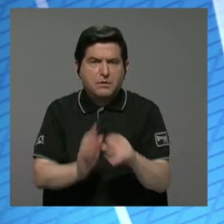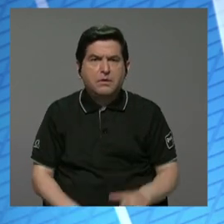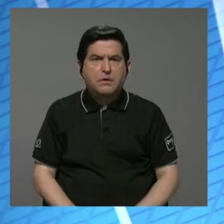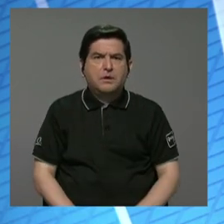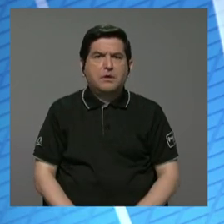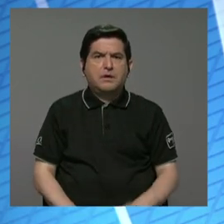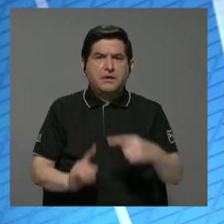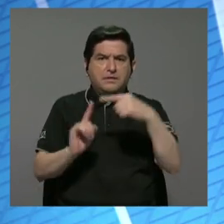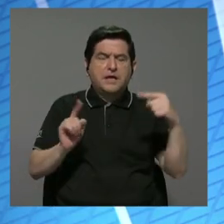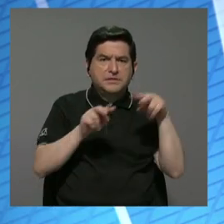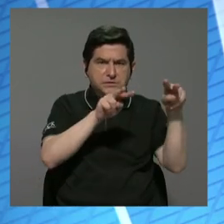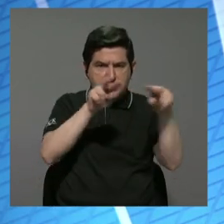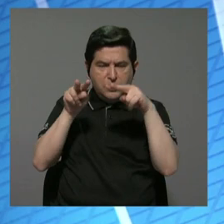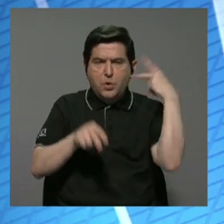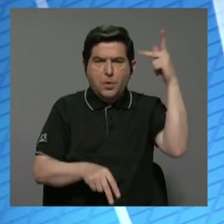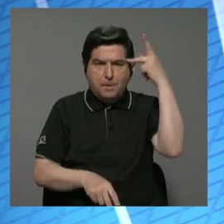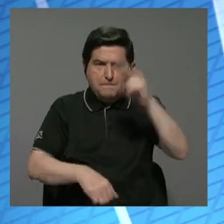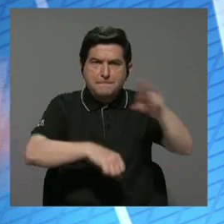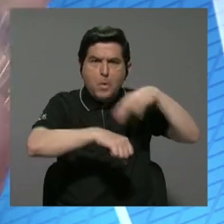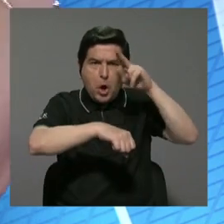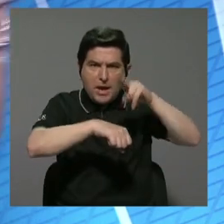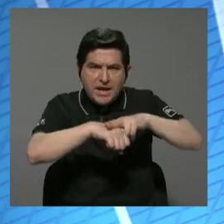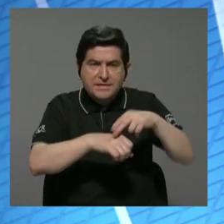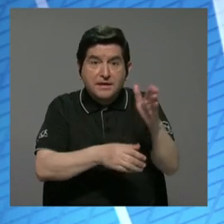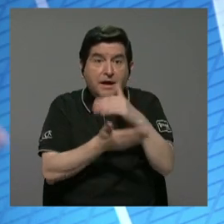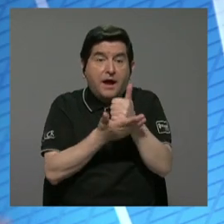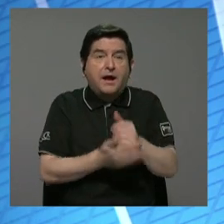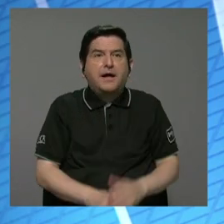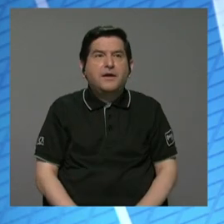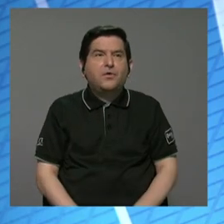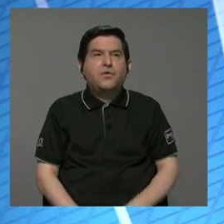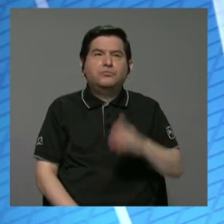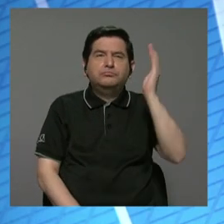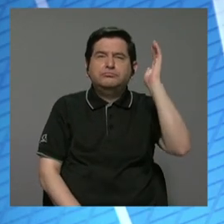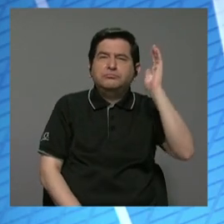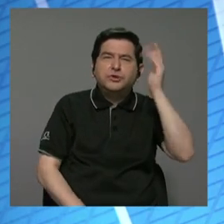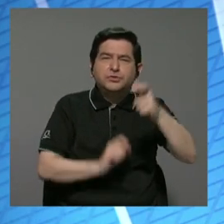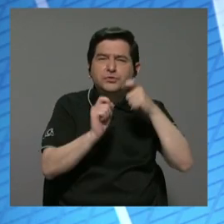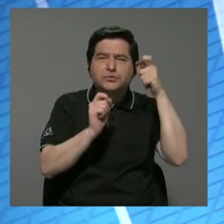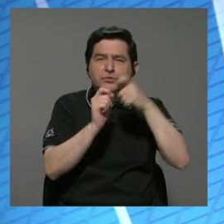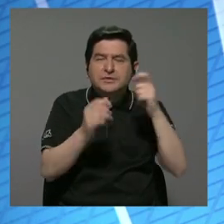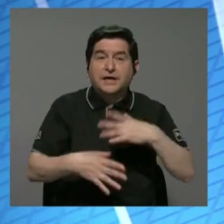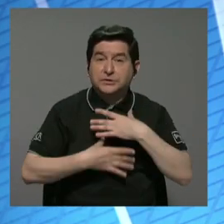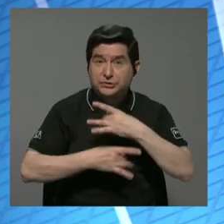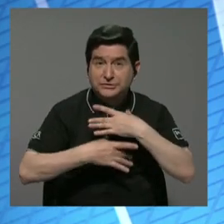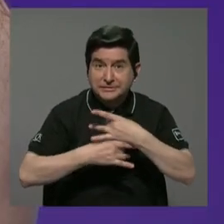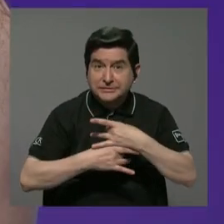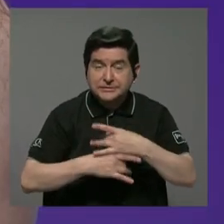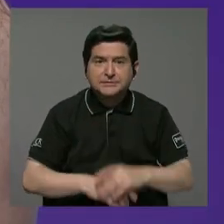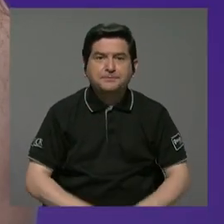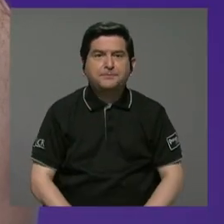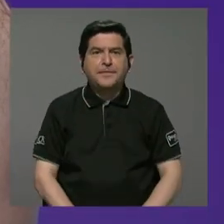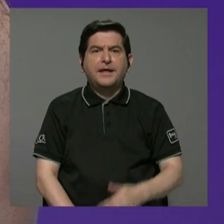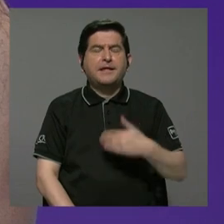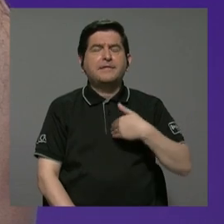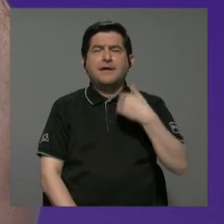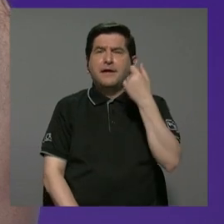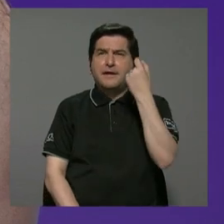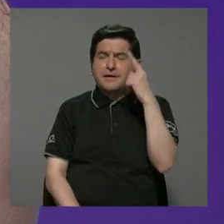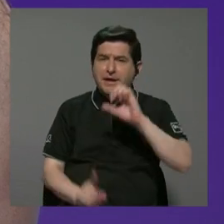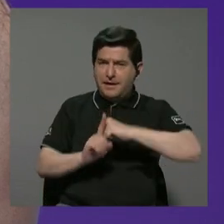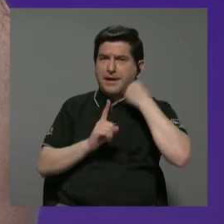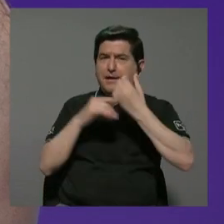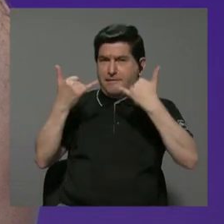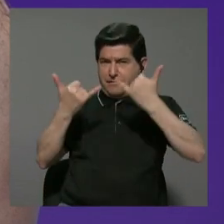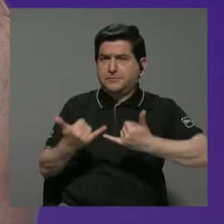OPNA, precisamente el Observatorio de la Política Nacional, alguna línea discursiva interesante? Bueno, tenemos que entender en esta